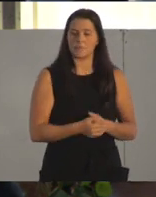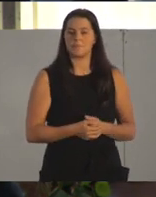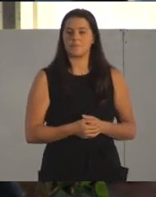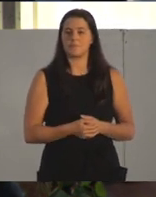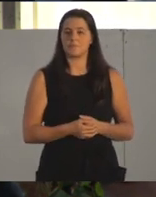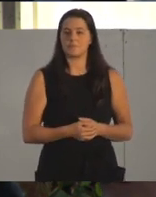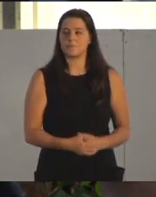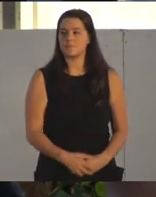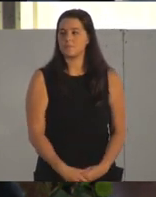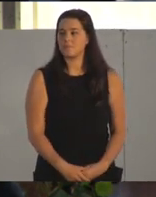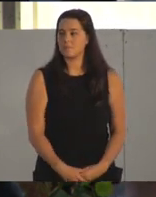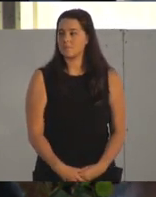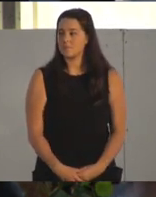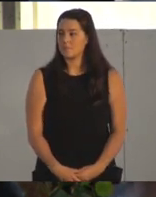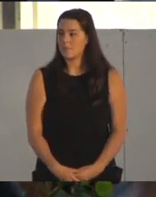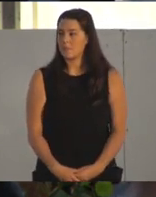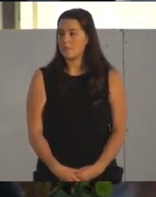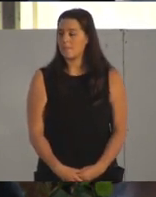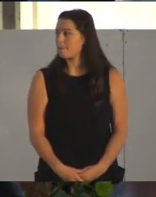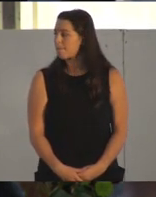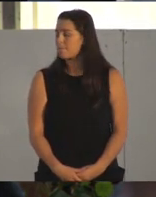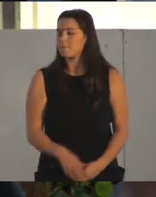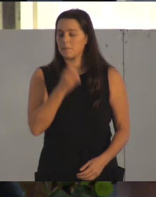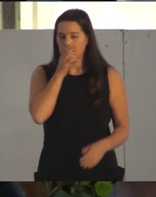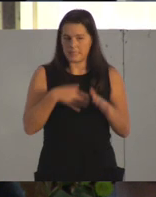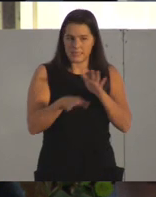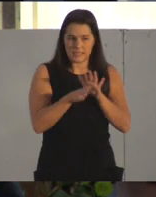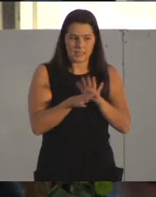¿Sí? Bueno, proseguimos.